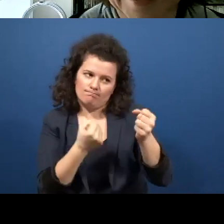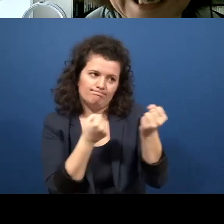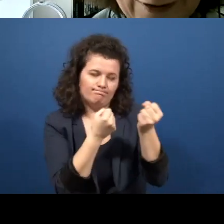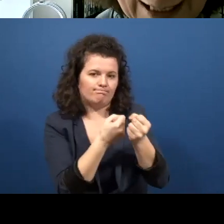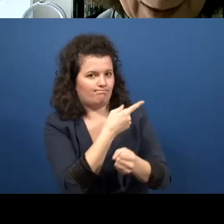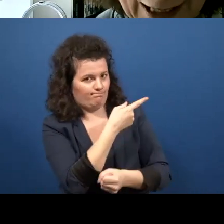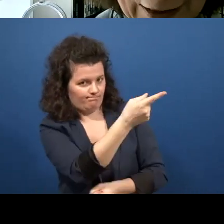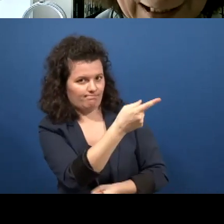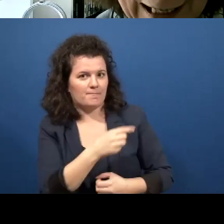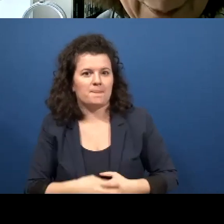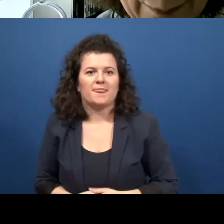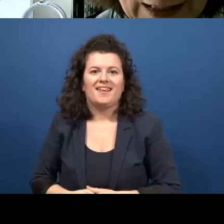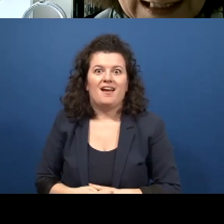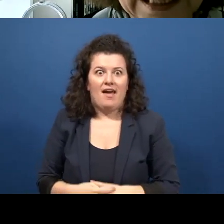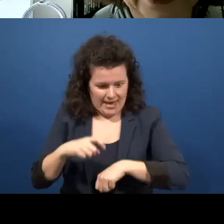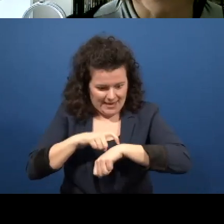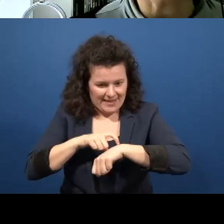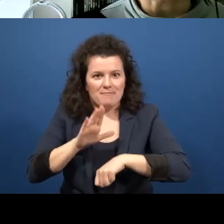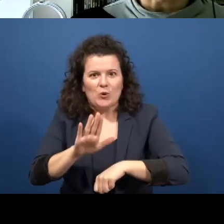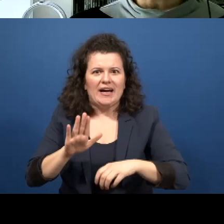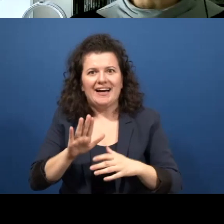de Sordos. Y